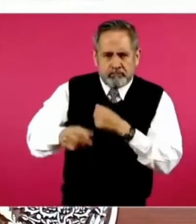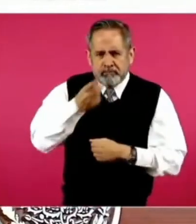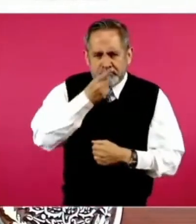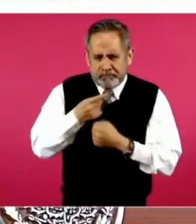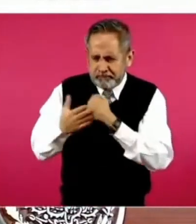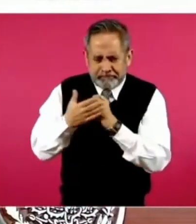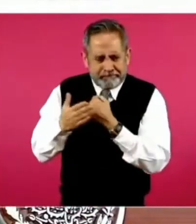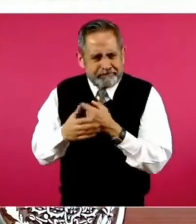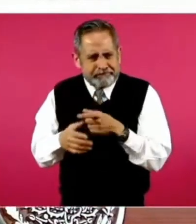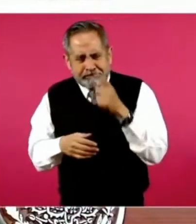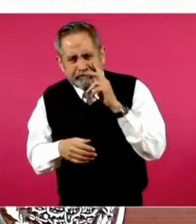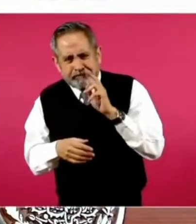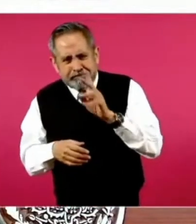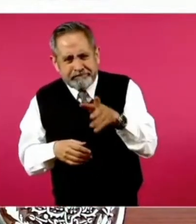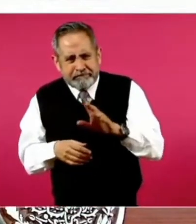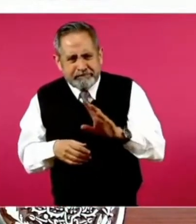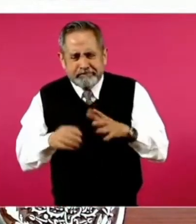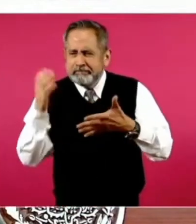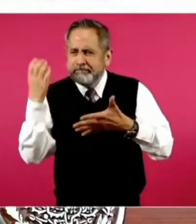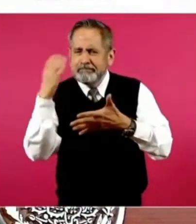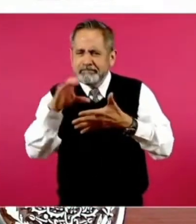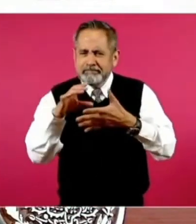que a lo mejor no quedó